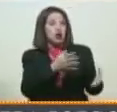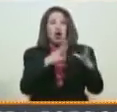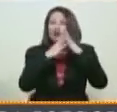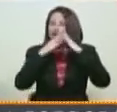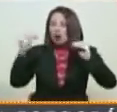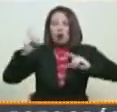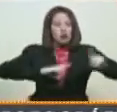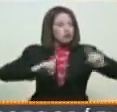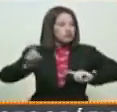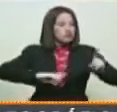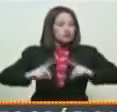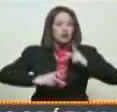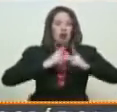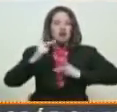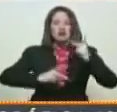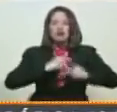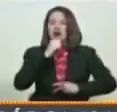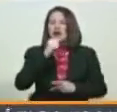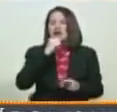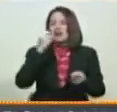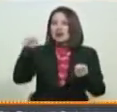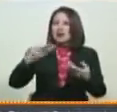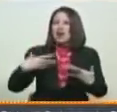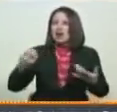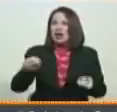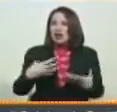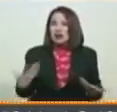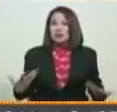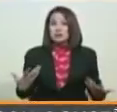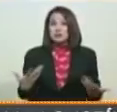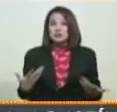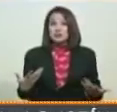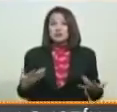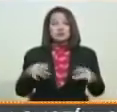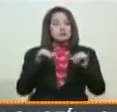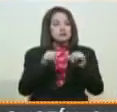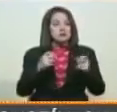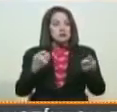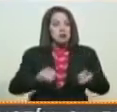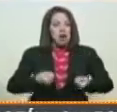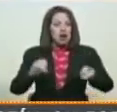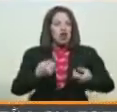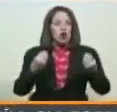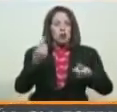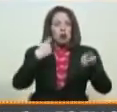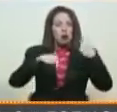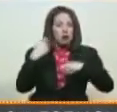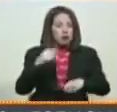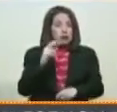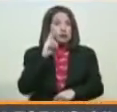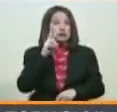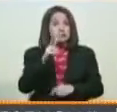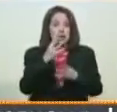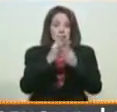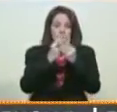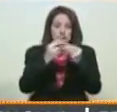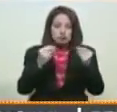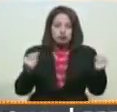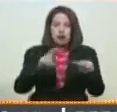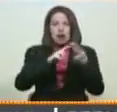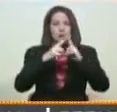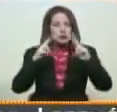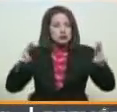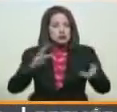que llevan sus productos a ese mercado. Bueno, todo eso se trata de armonizarlo.